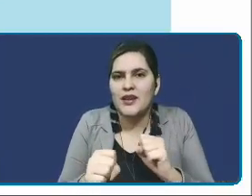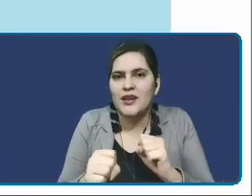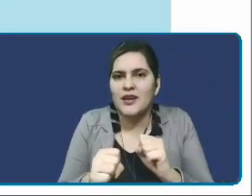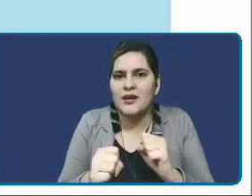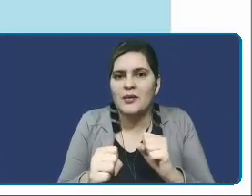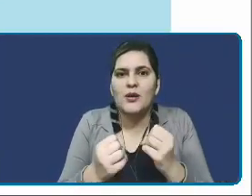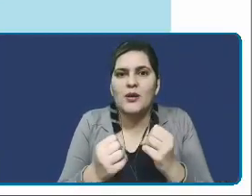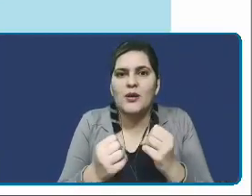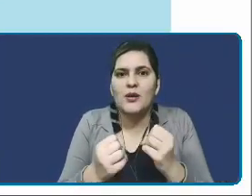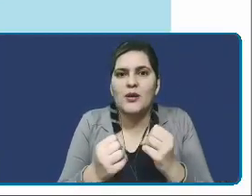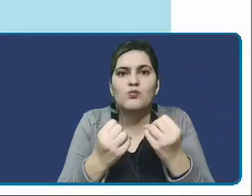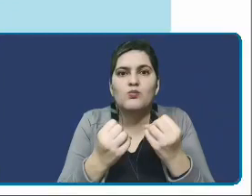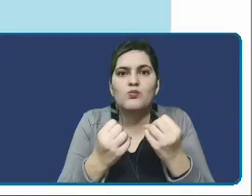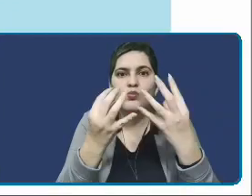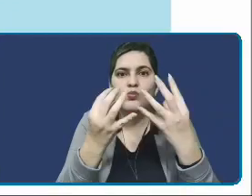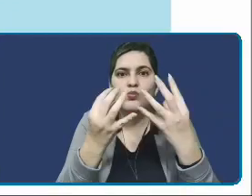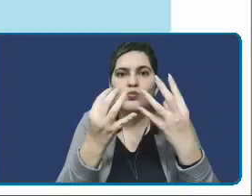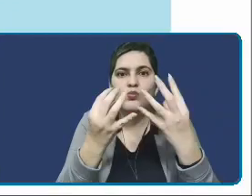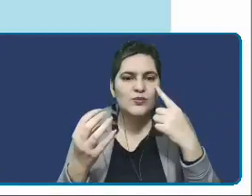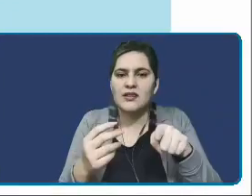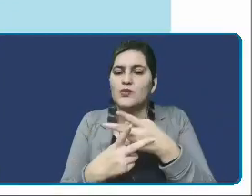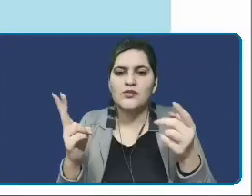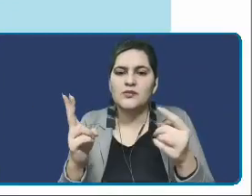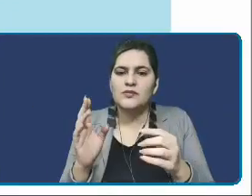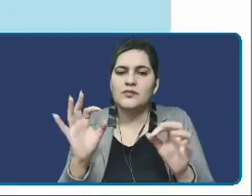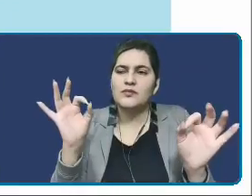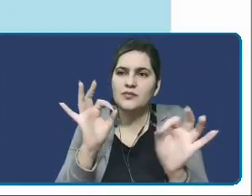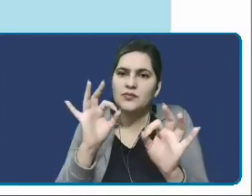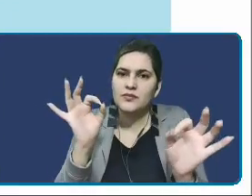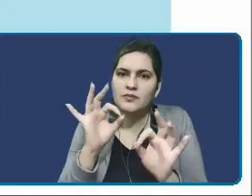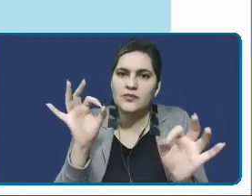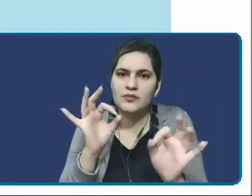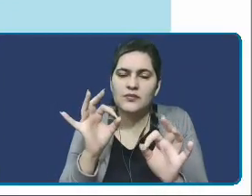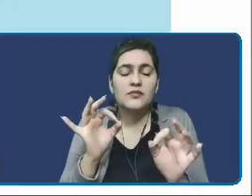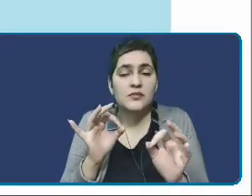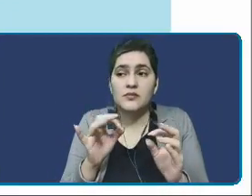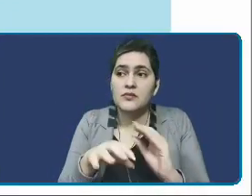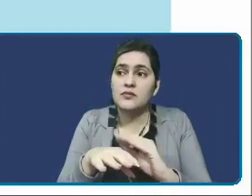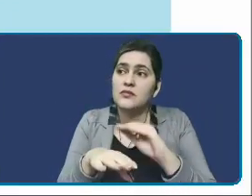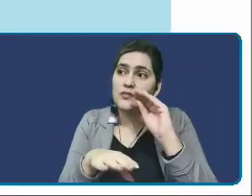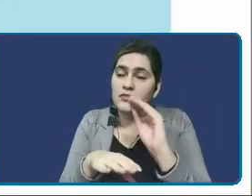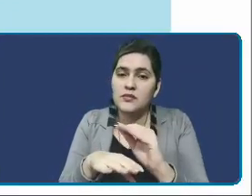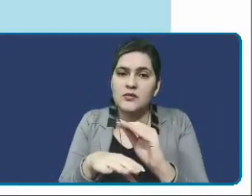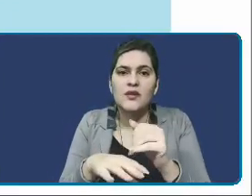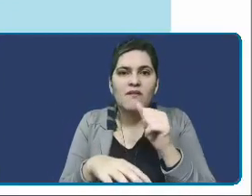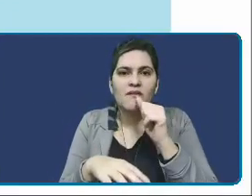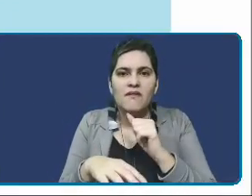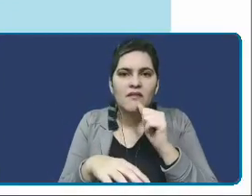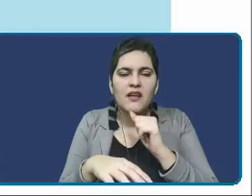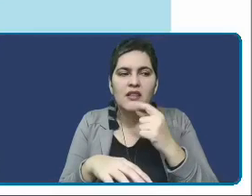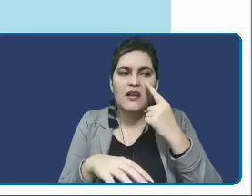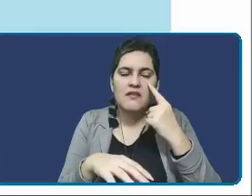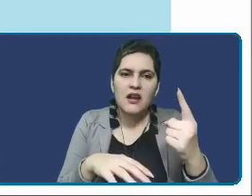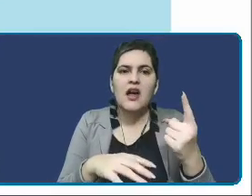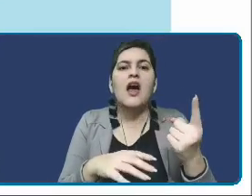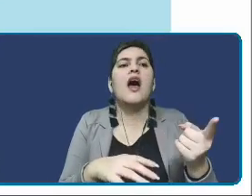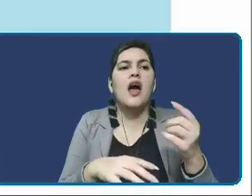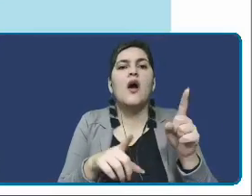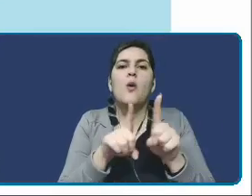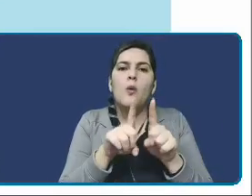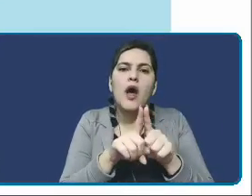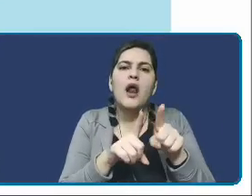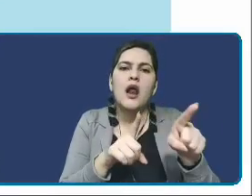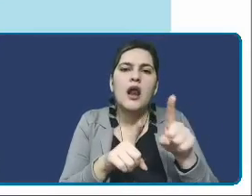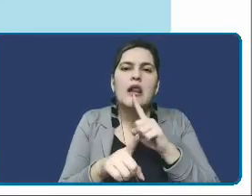publicaciones, que se hacen las publicaciones y se dice, pero no se toma en cuenta que también empezó una terapia con fonoaudiólogo, o